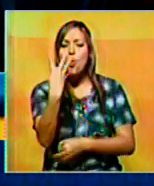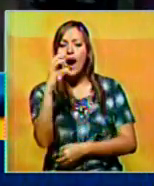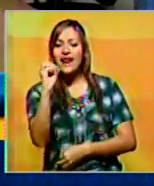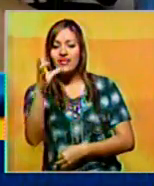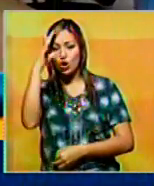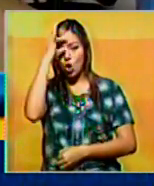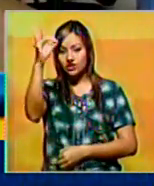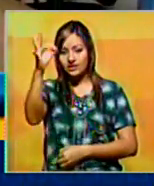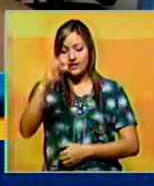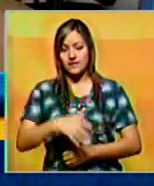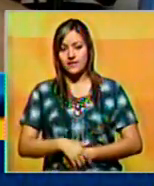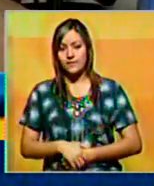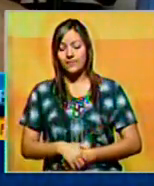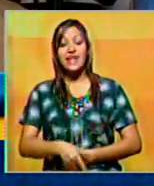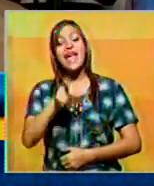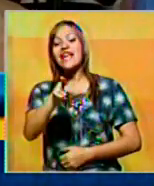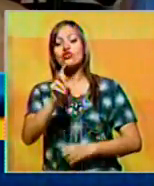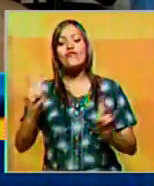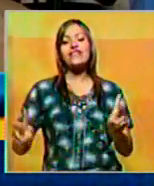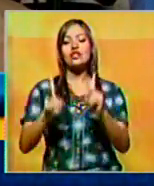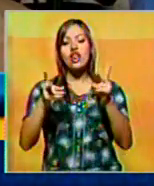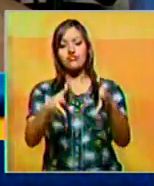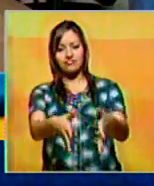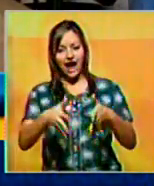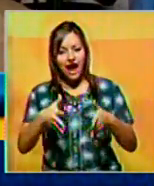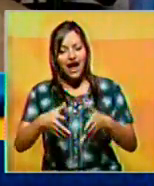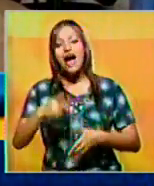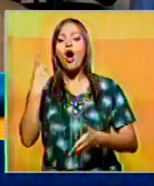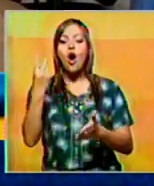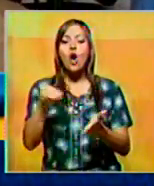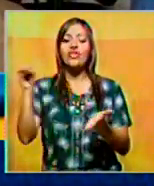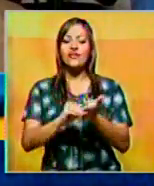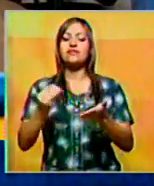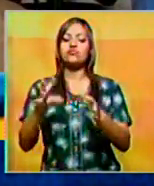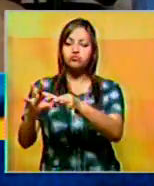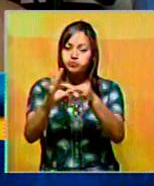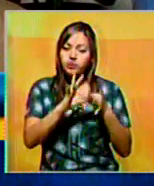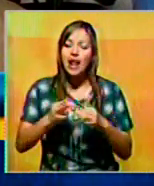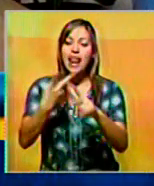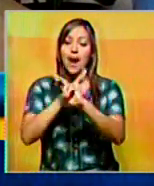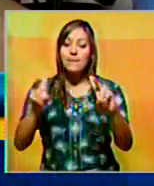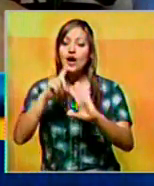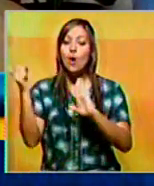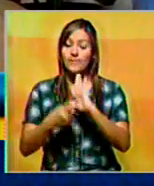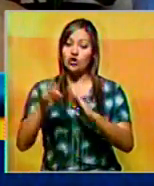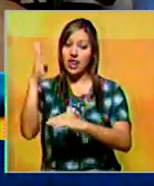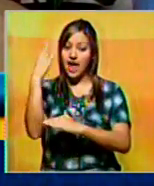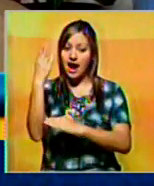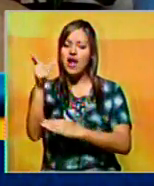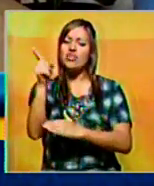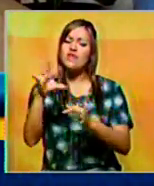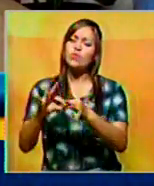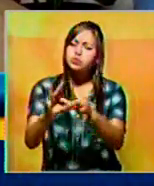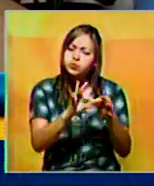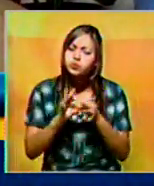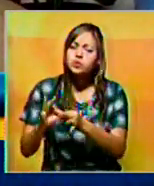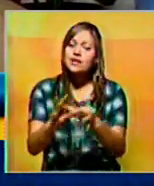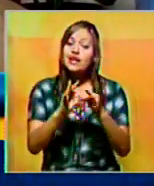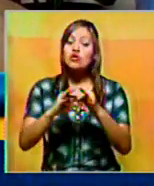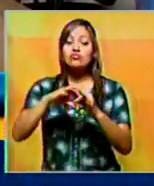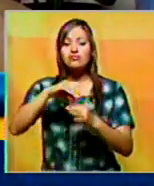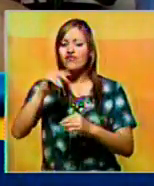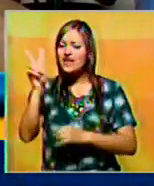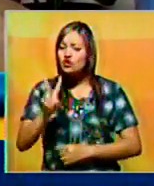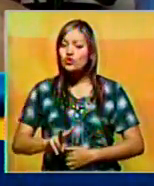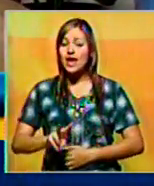concejales. Y estas victorias las ponemos al servicio de la reconciliación de los larenses, de la reconciliación de los